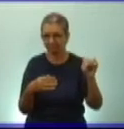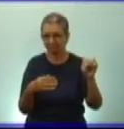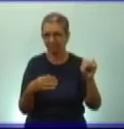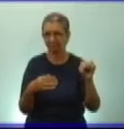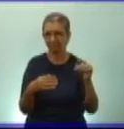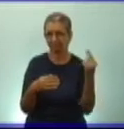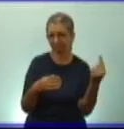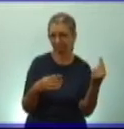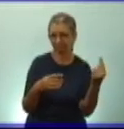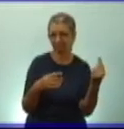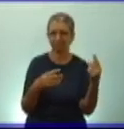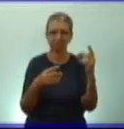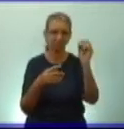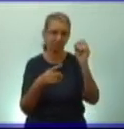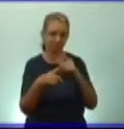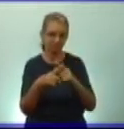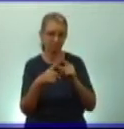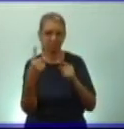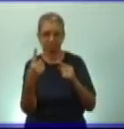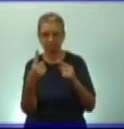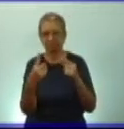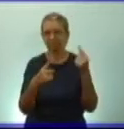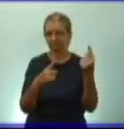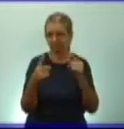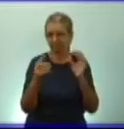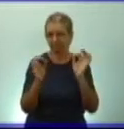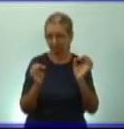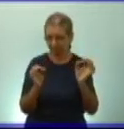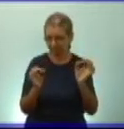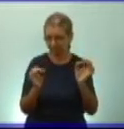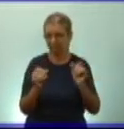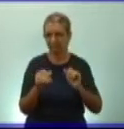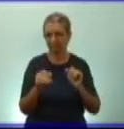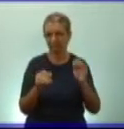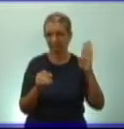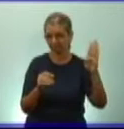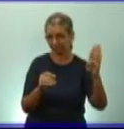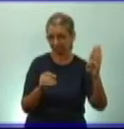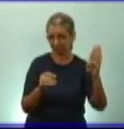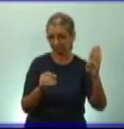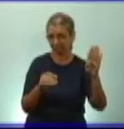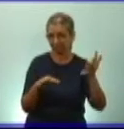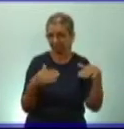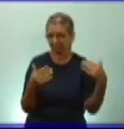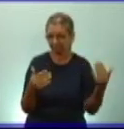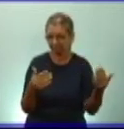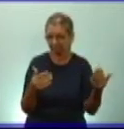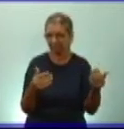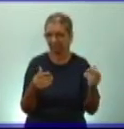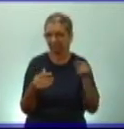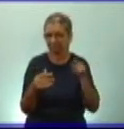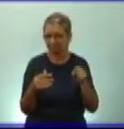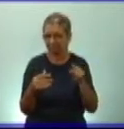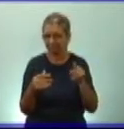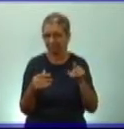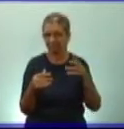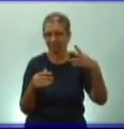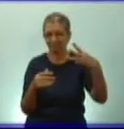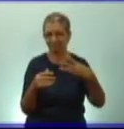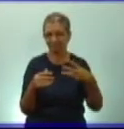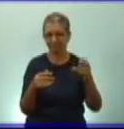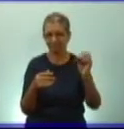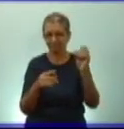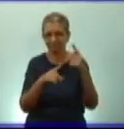óxido. En el caso del otro inciso, que era la sustancia B, SO3, y es el trióxido de